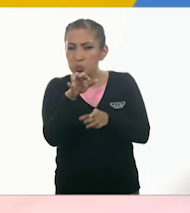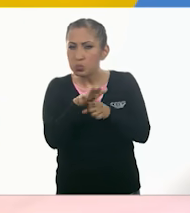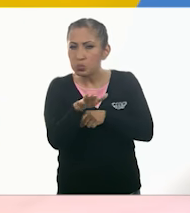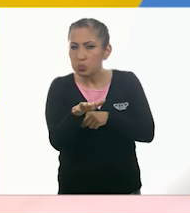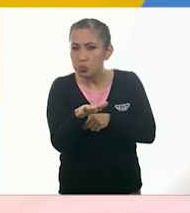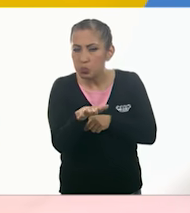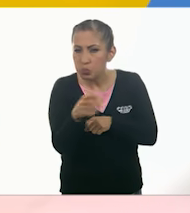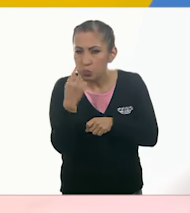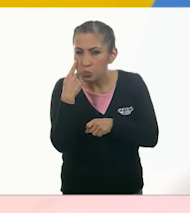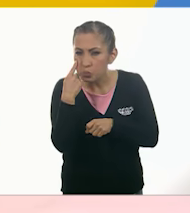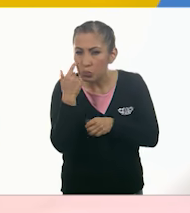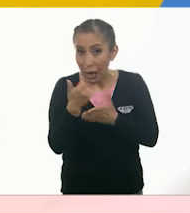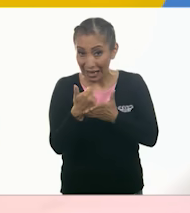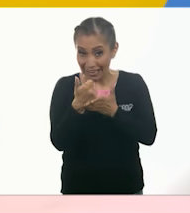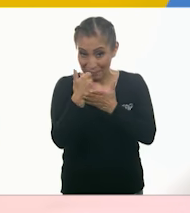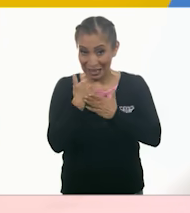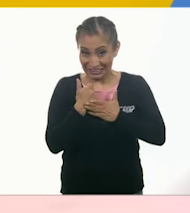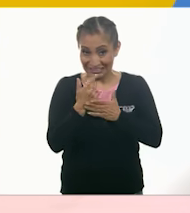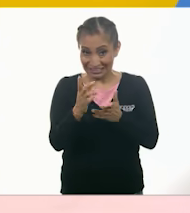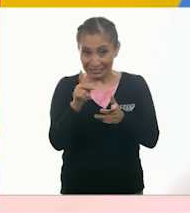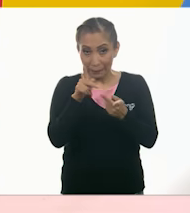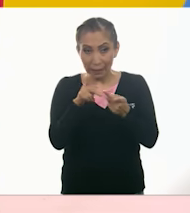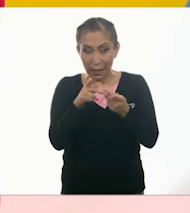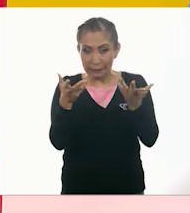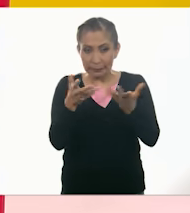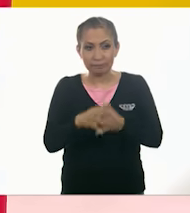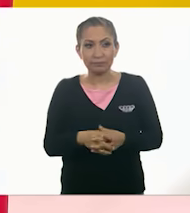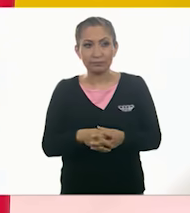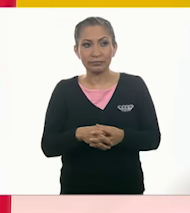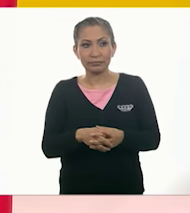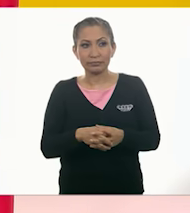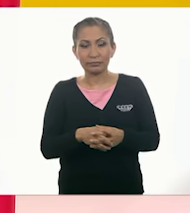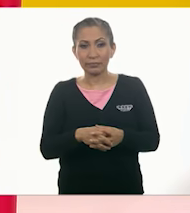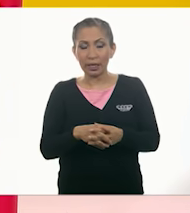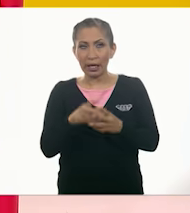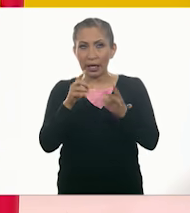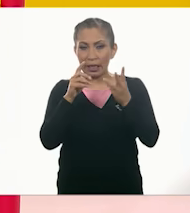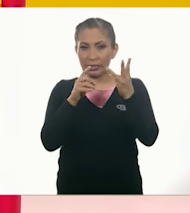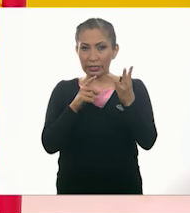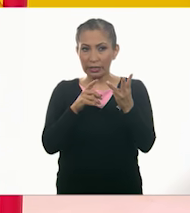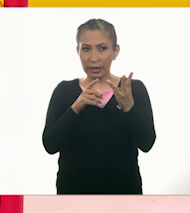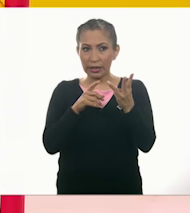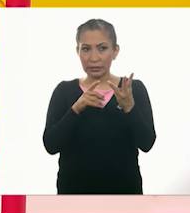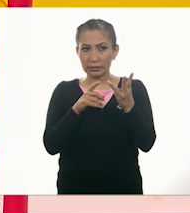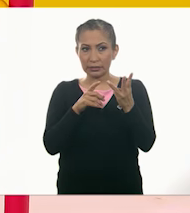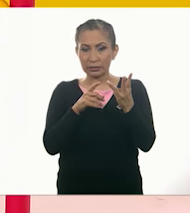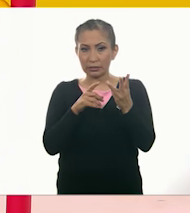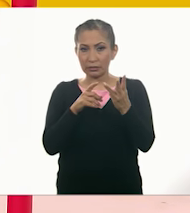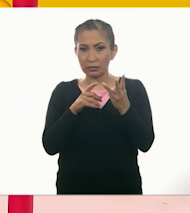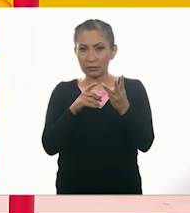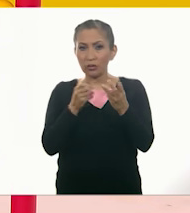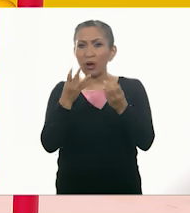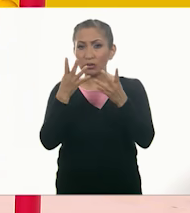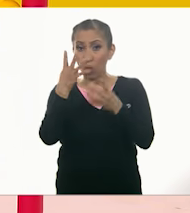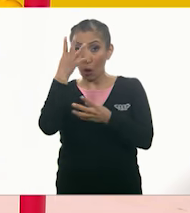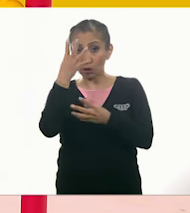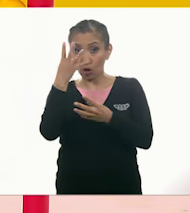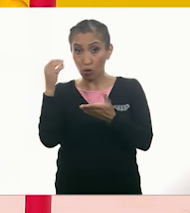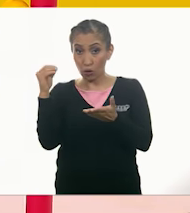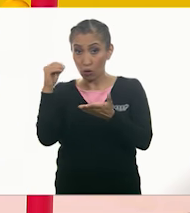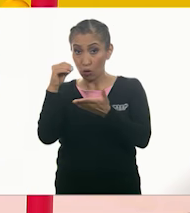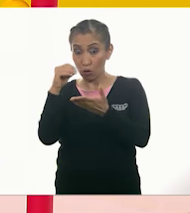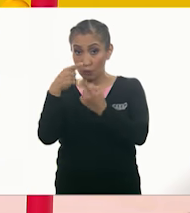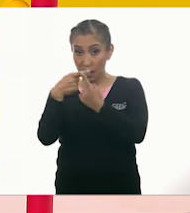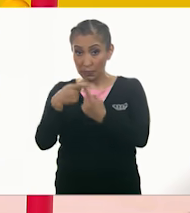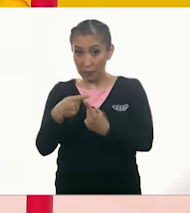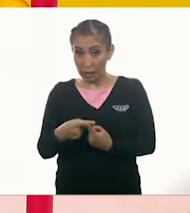Muy bien. ¿Me ayudan? Perfecto. Hagámoslo. Son 3, vamos a sumar 4 casillas, ¿verdad, maestra? Muy